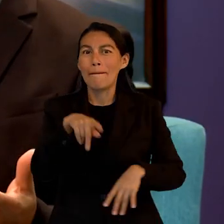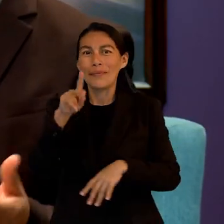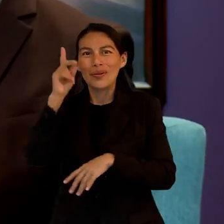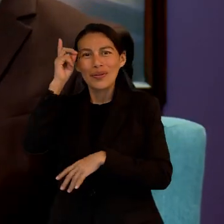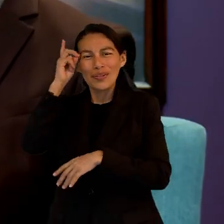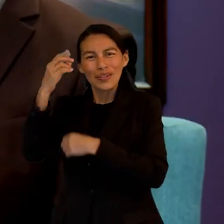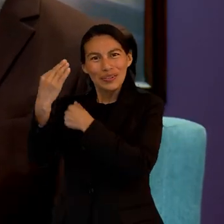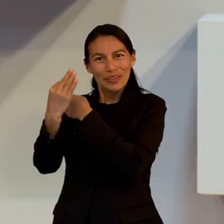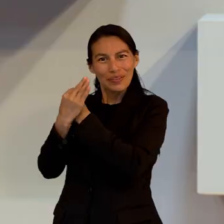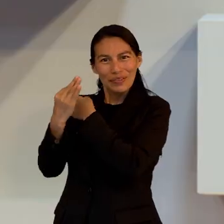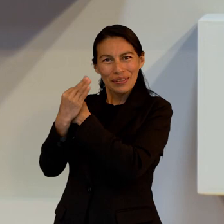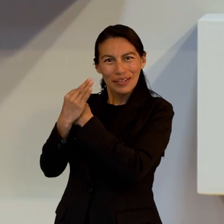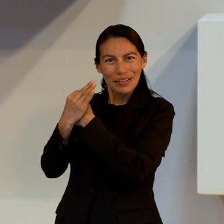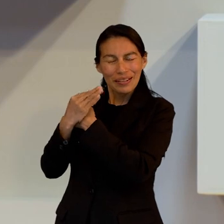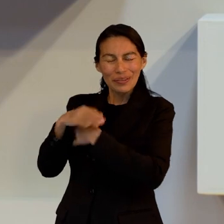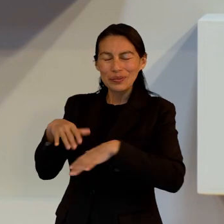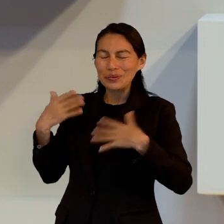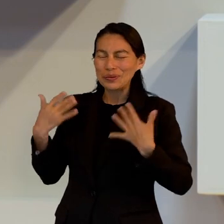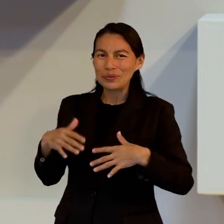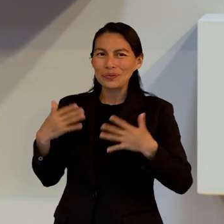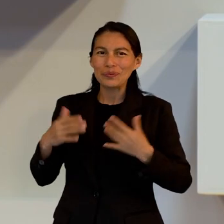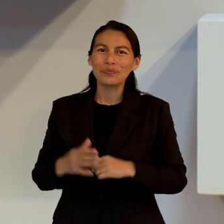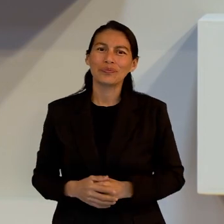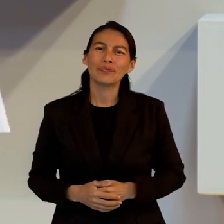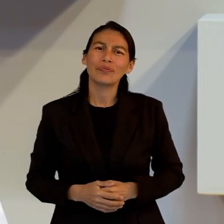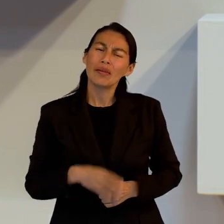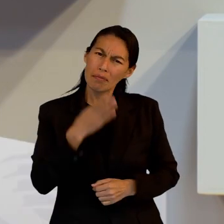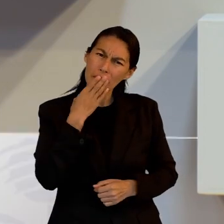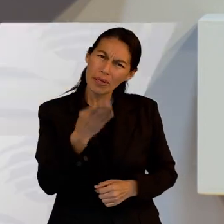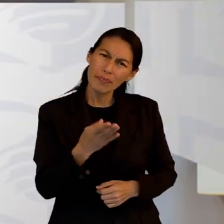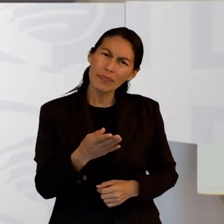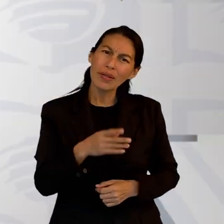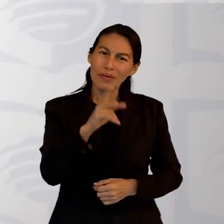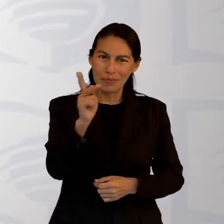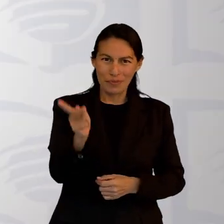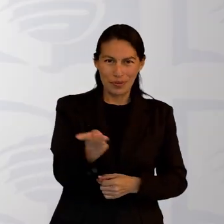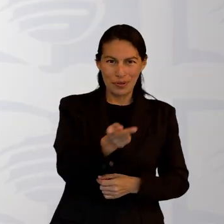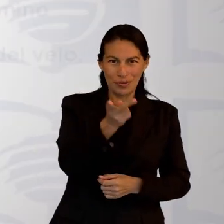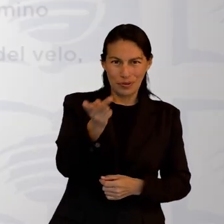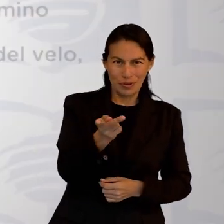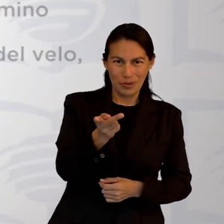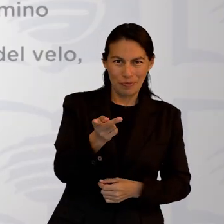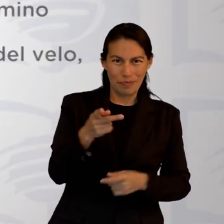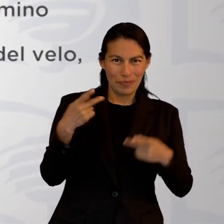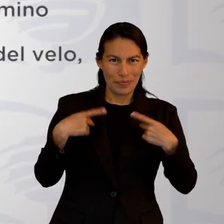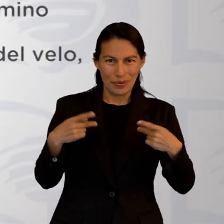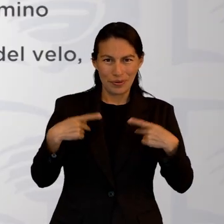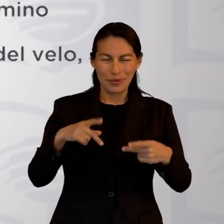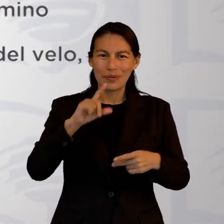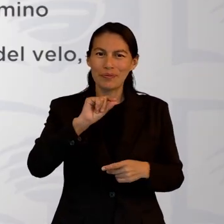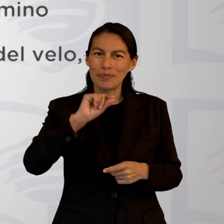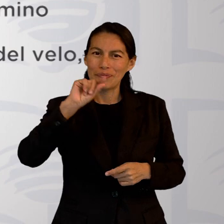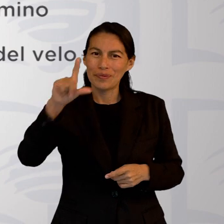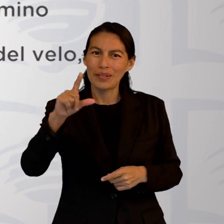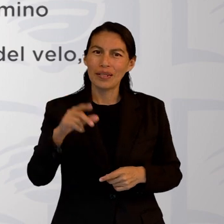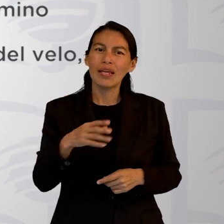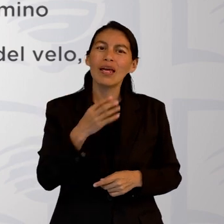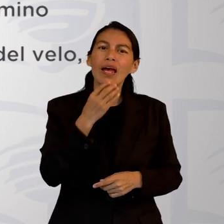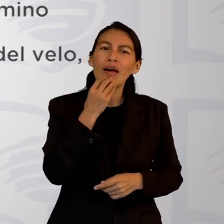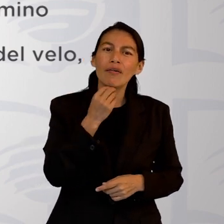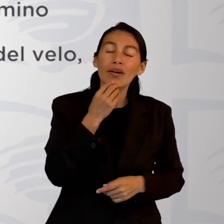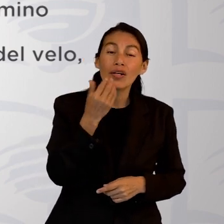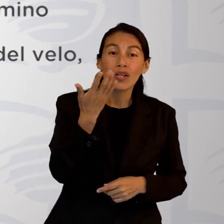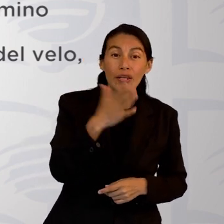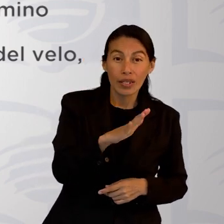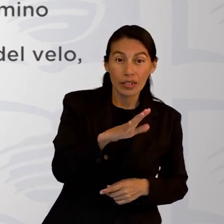nuestra bendición muy bien pastor y en esta ocasión quisiera dejar una pregunta para nuestro experto en hebreo 10